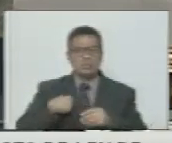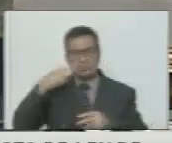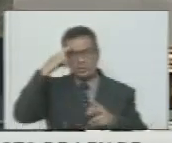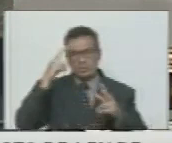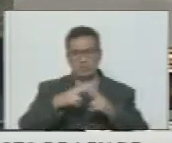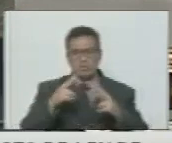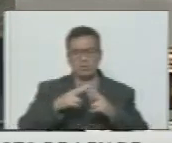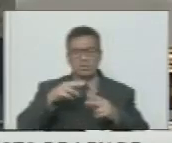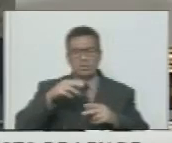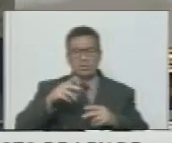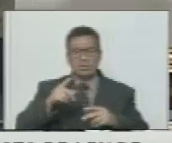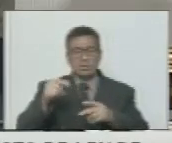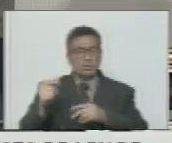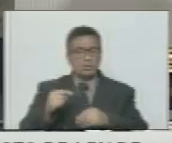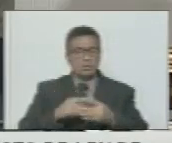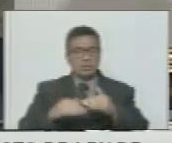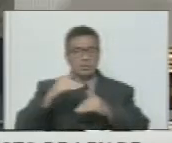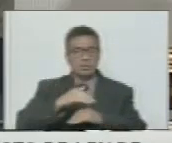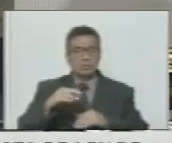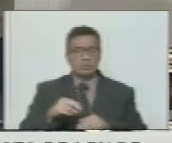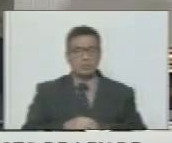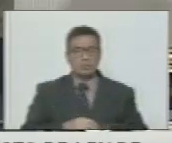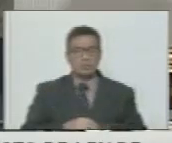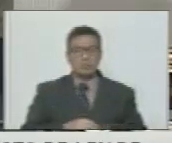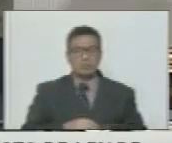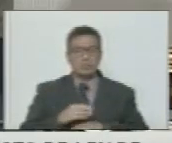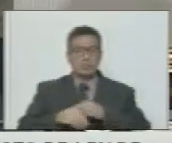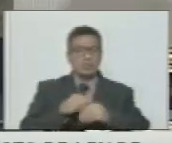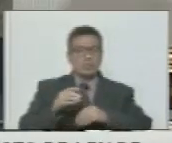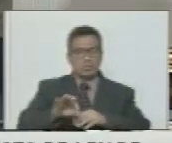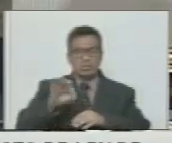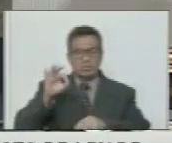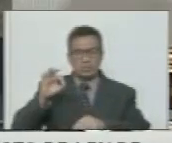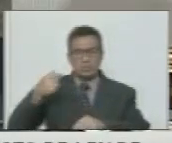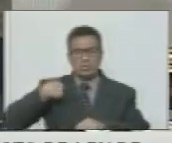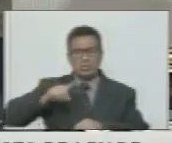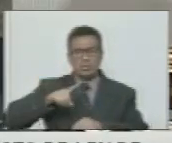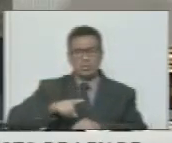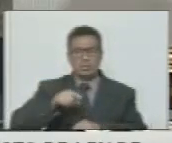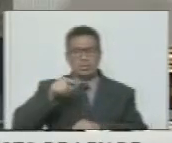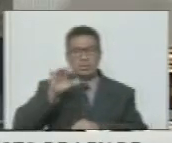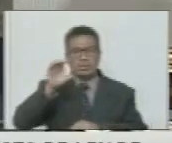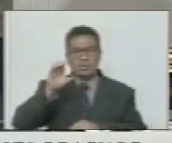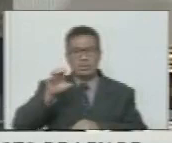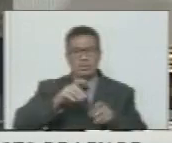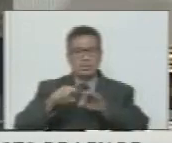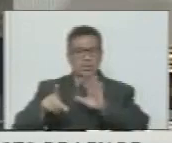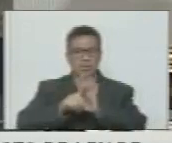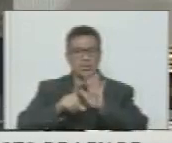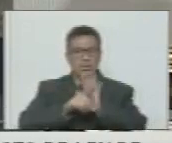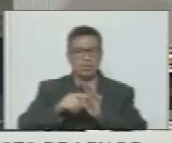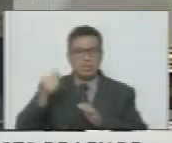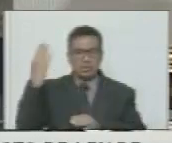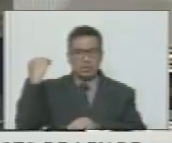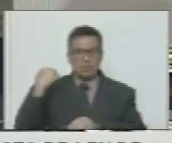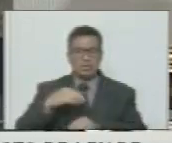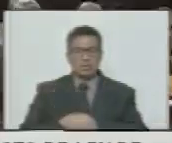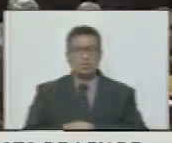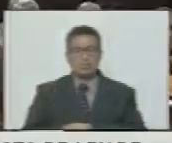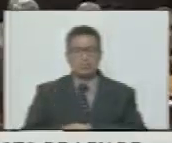así, pero lo de la reconocida solvencia moral, yo creo que eso es una rémora de la forma clasista que tenía este país de redactar leyes en el